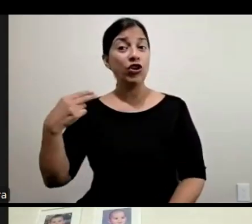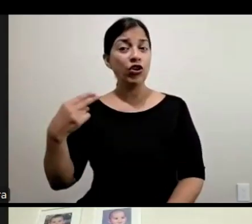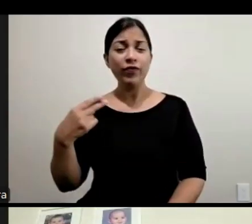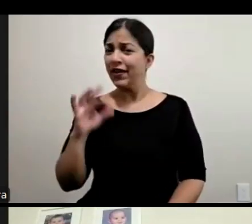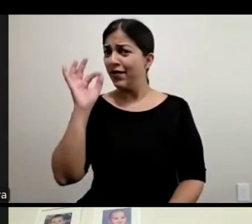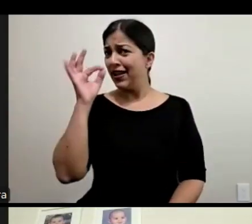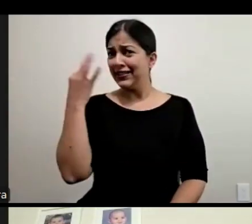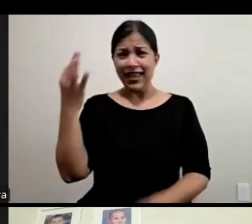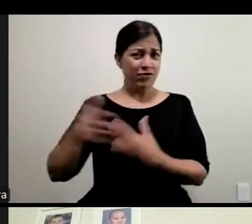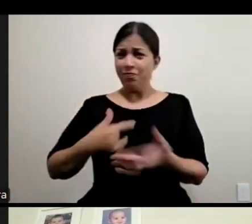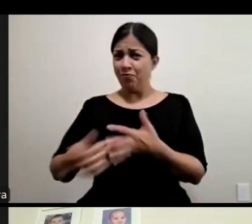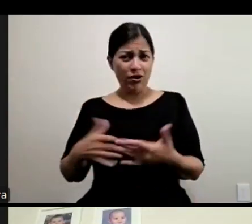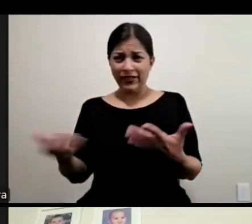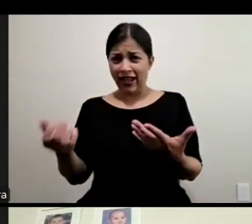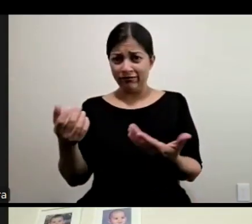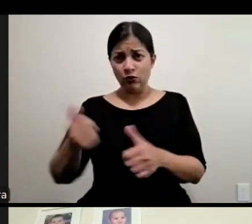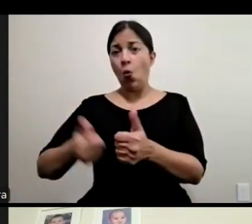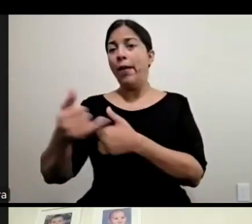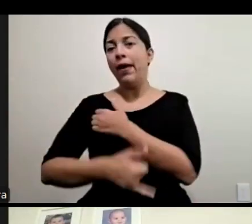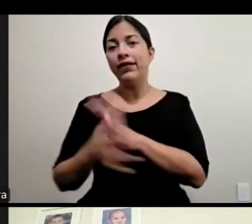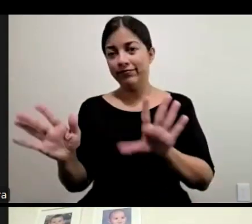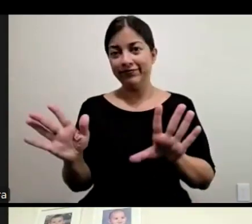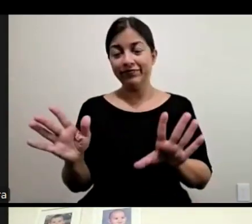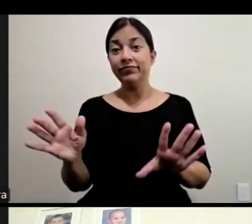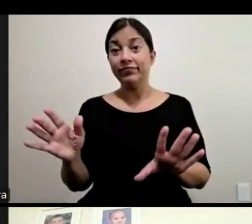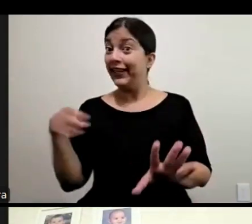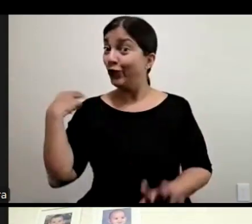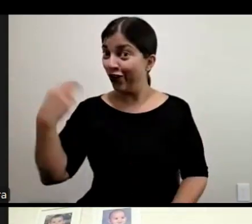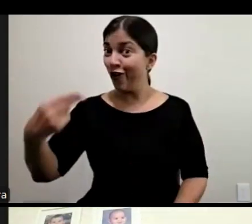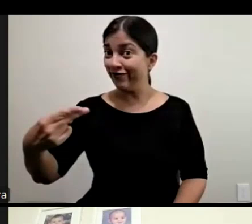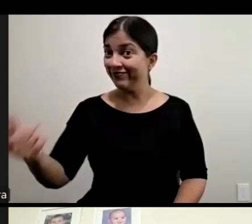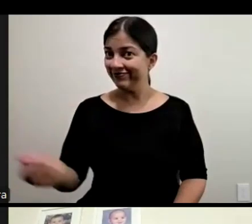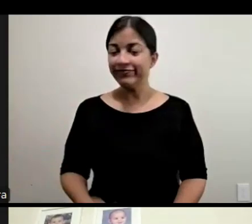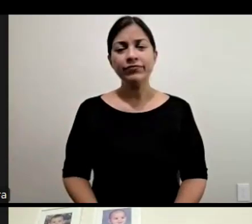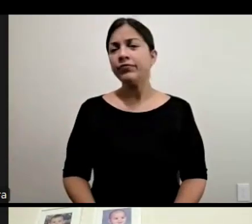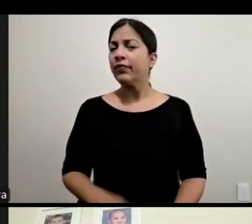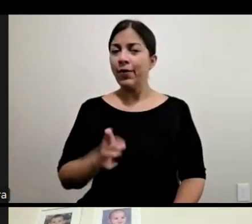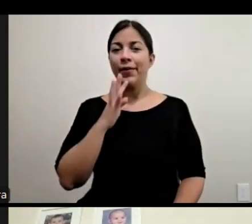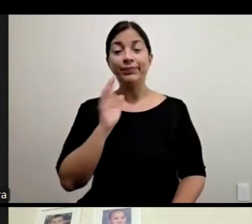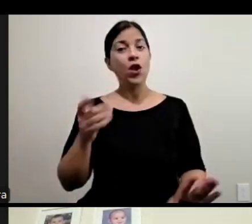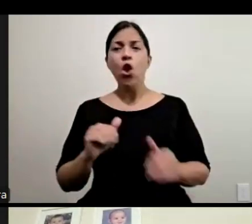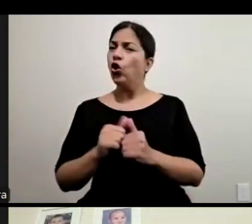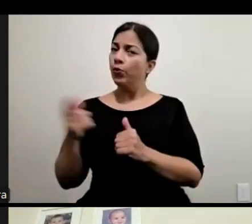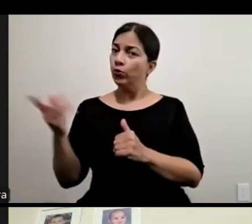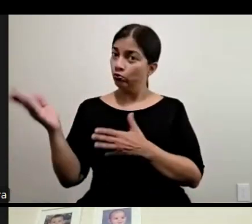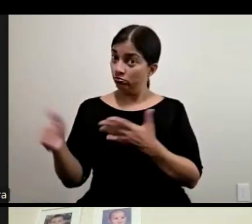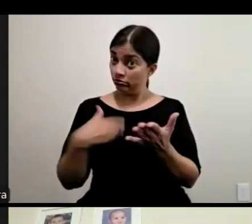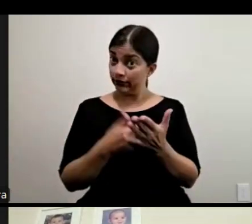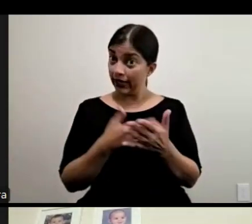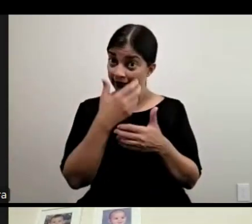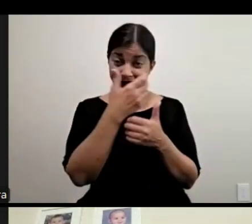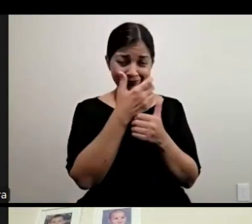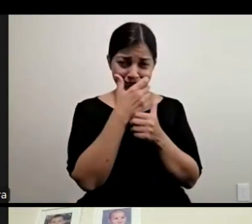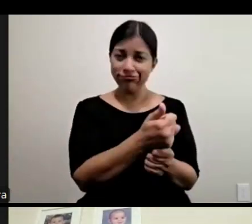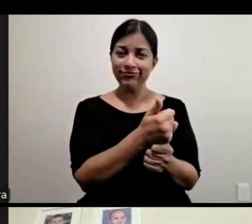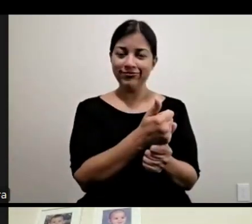baile histórico. Así que vamos a hablar. ¿Cómo tú llegas a interesarte tanto